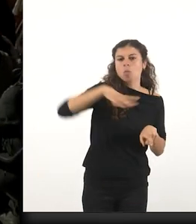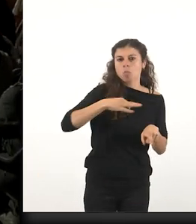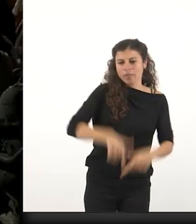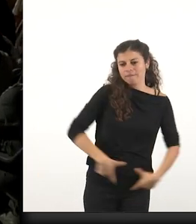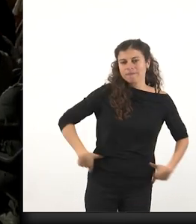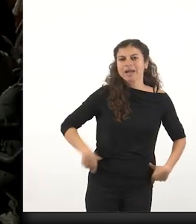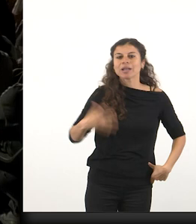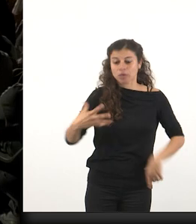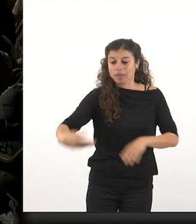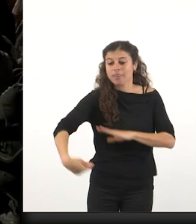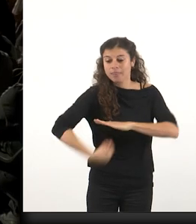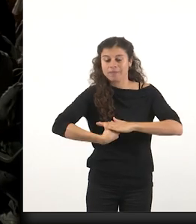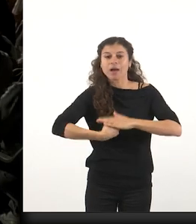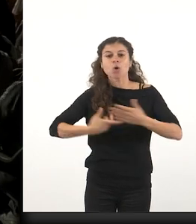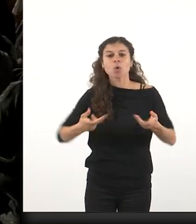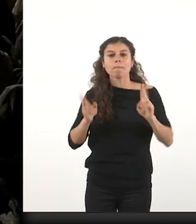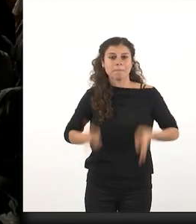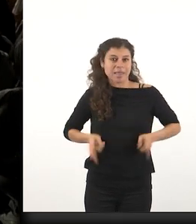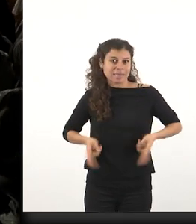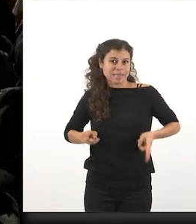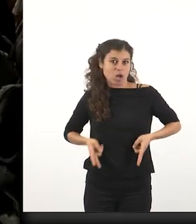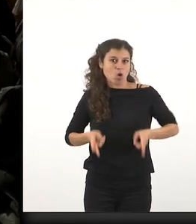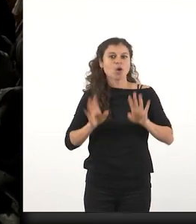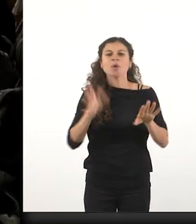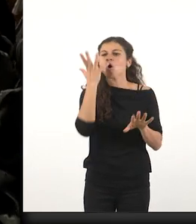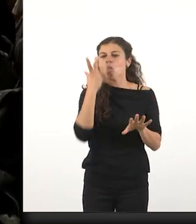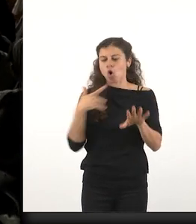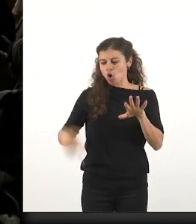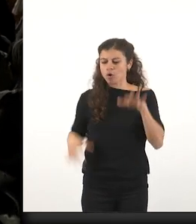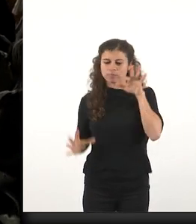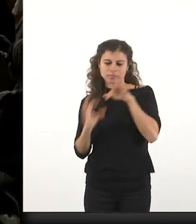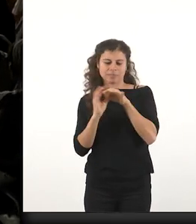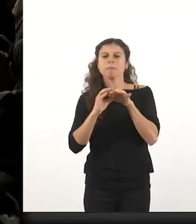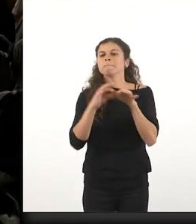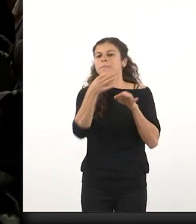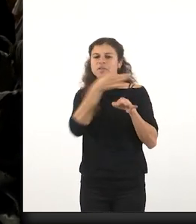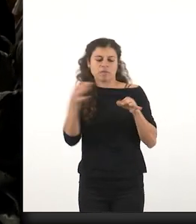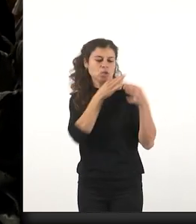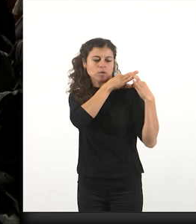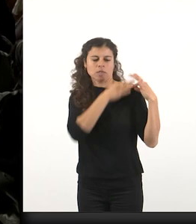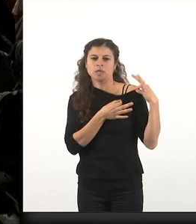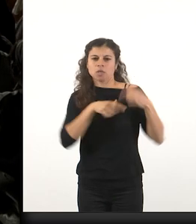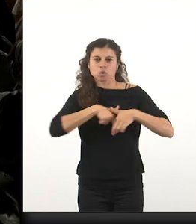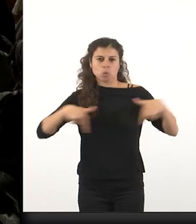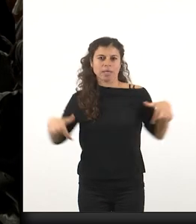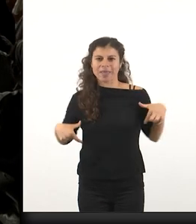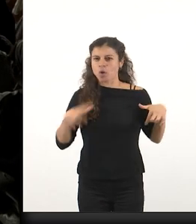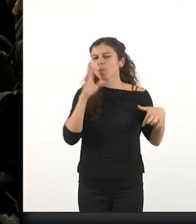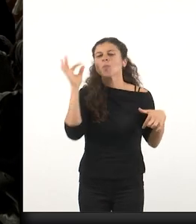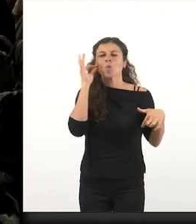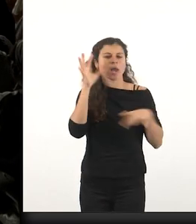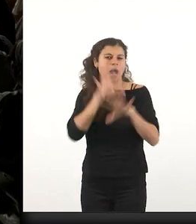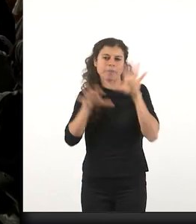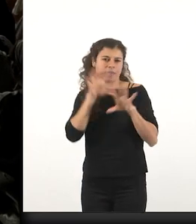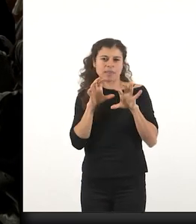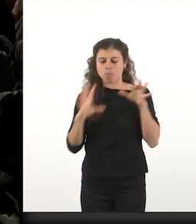plan, me pongo debajo un pantalón no cualquiera, uno que me combinaba de puta madre con los tirantes sujetados sutil, que las tías aprendemos a ser sutiles de muy chiquitilla. Los tirantes